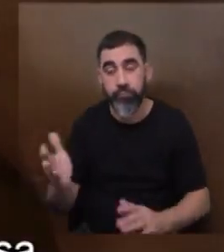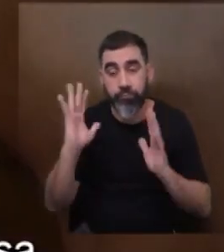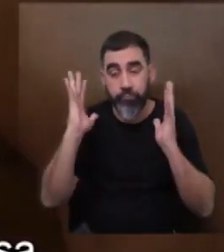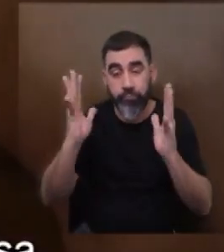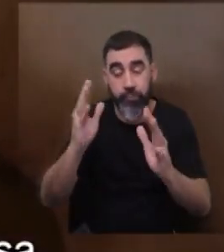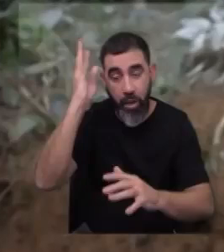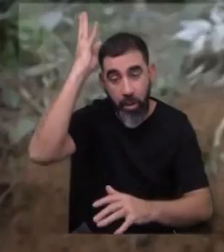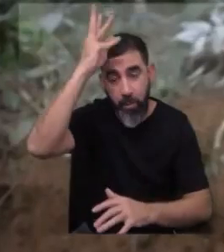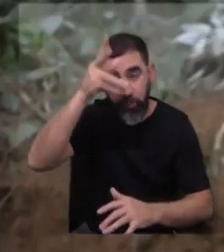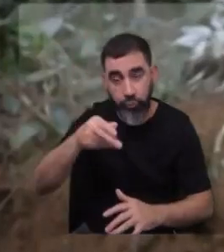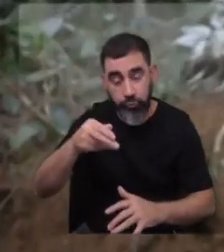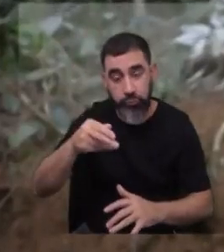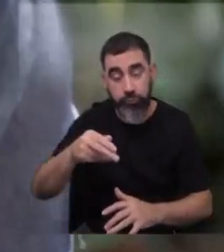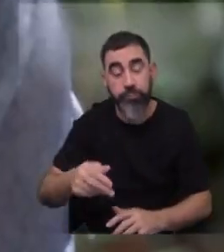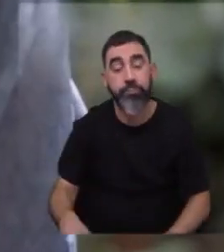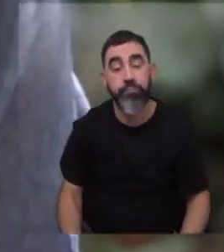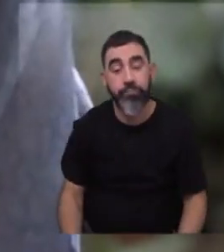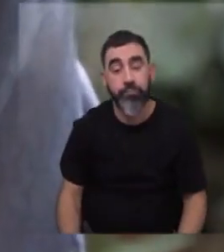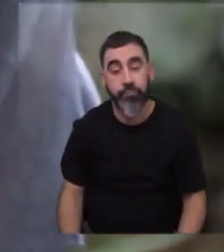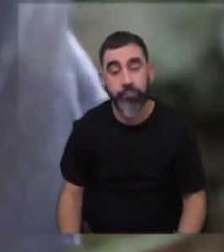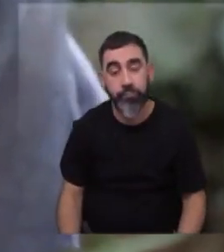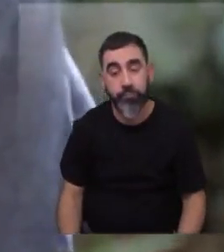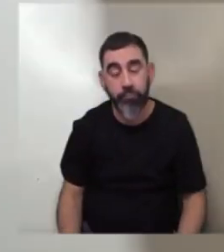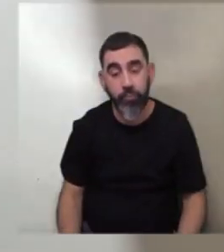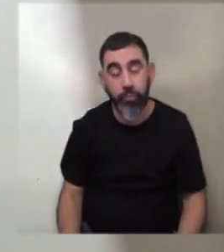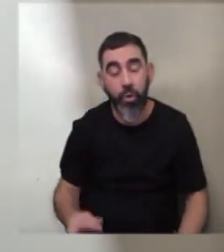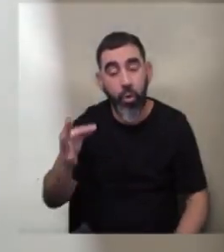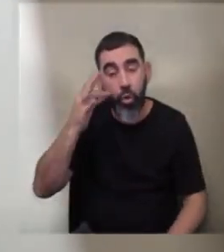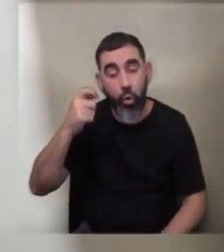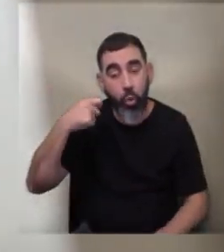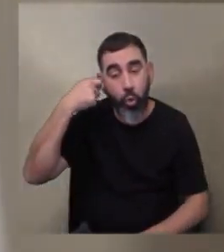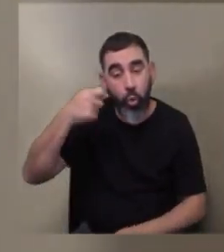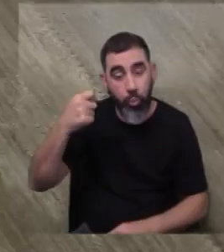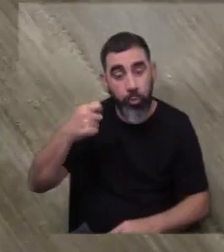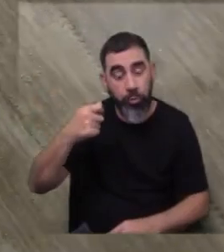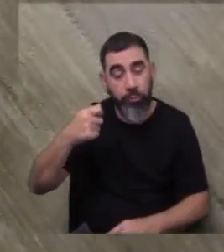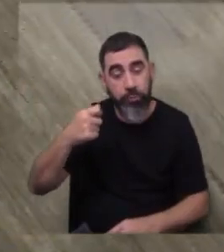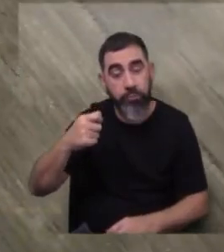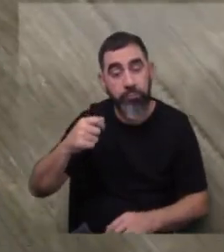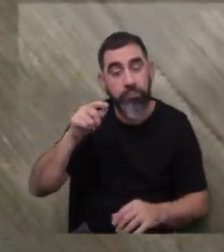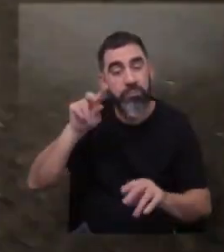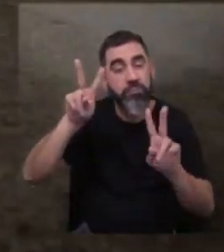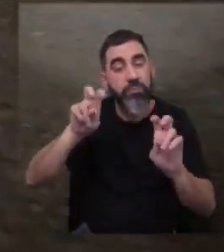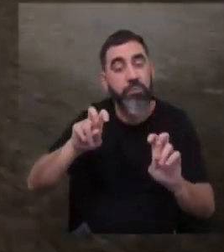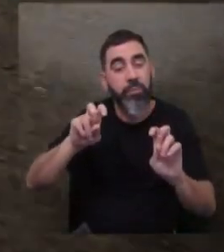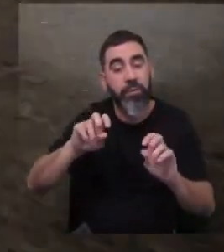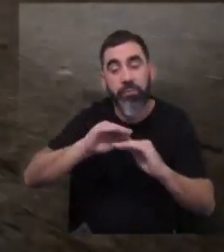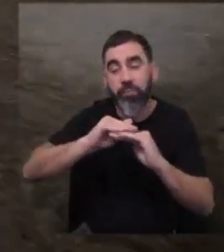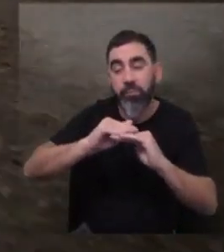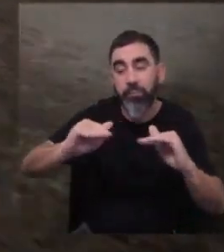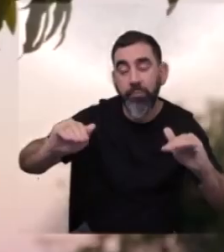la Amazonia. En esta oportunidad se puede decir que es un documental que va bastante más allá de la superficie, de